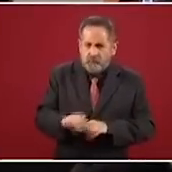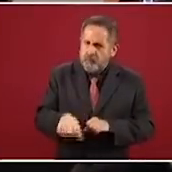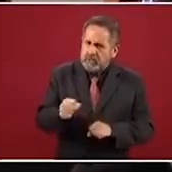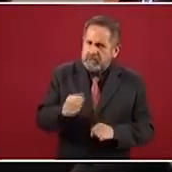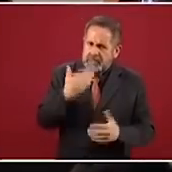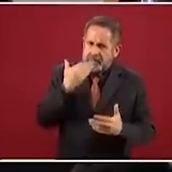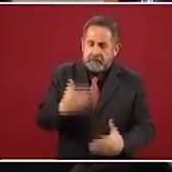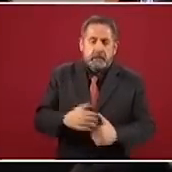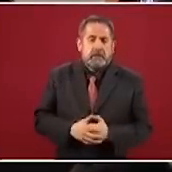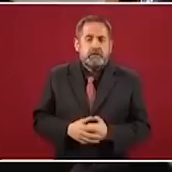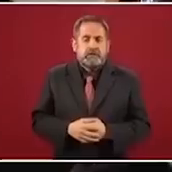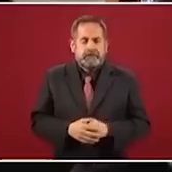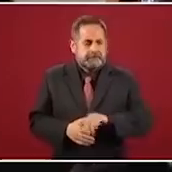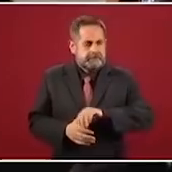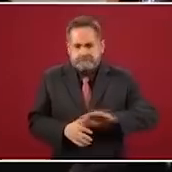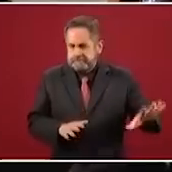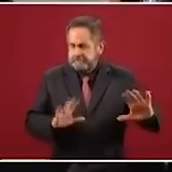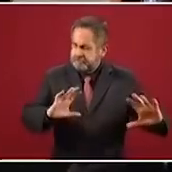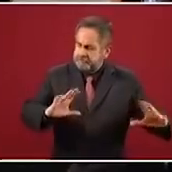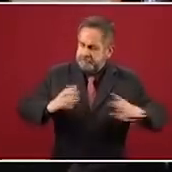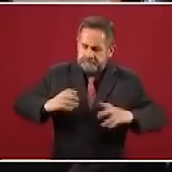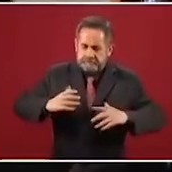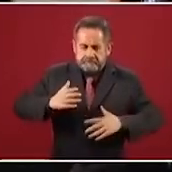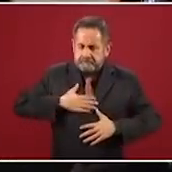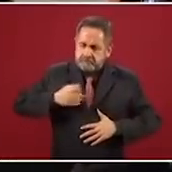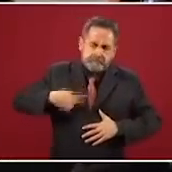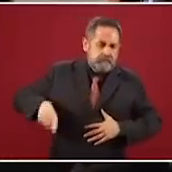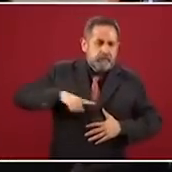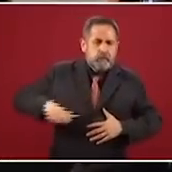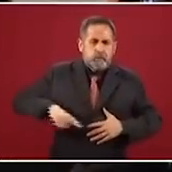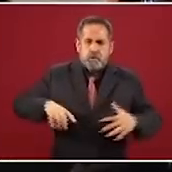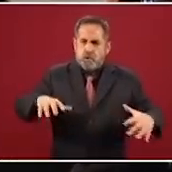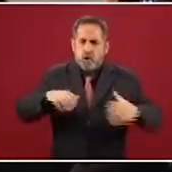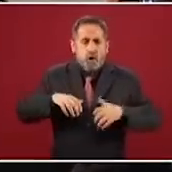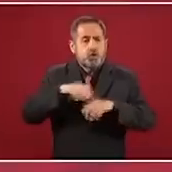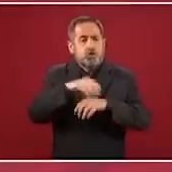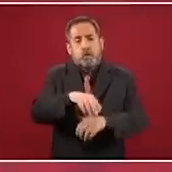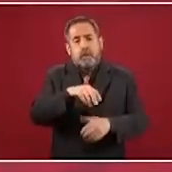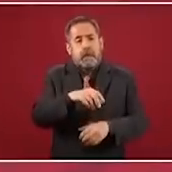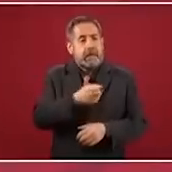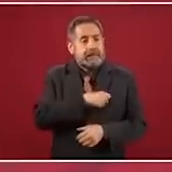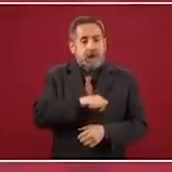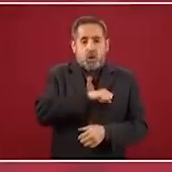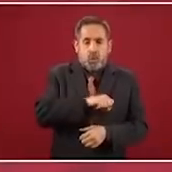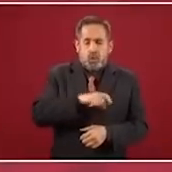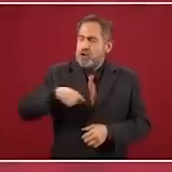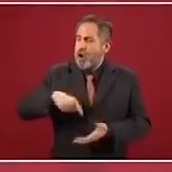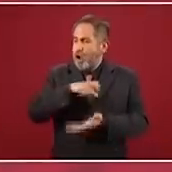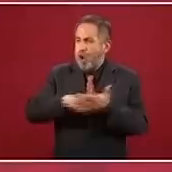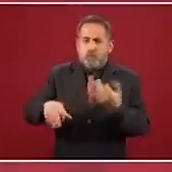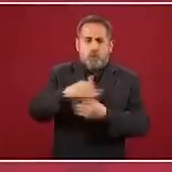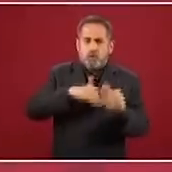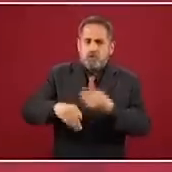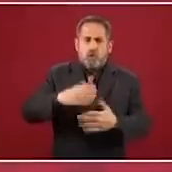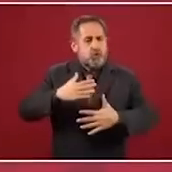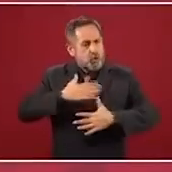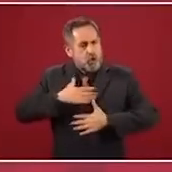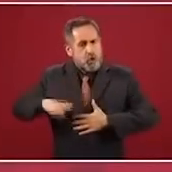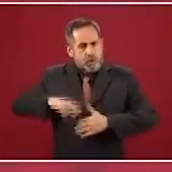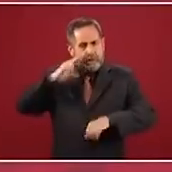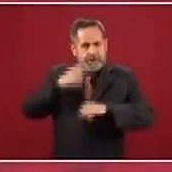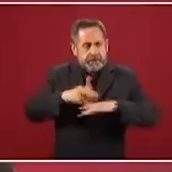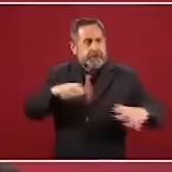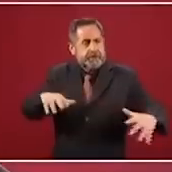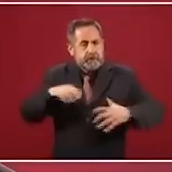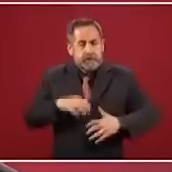exitoso: centralizar las compras públicas de los insumos para la salud. ¿Cuál es la lógica? Y aquí también se ha